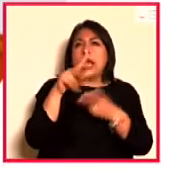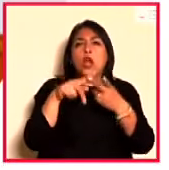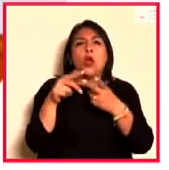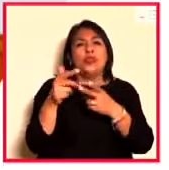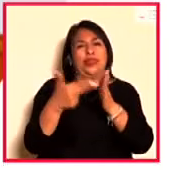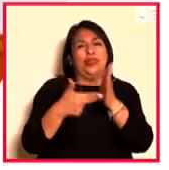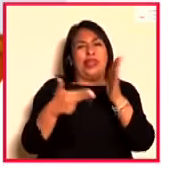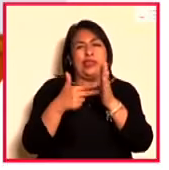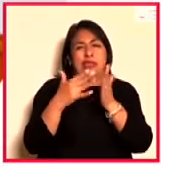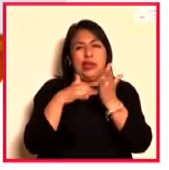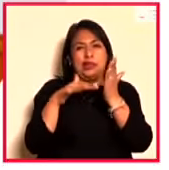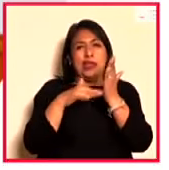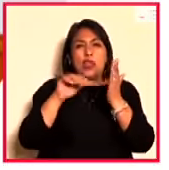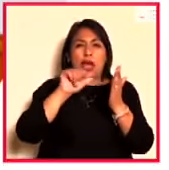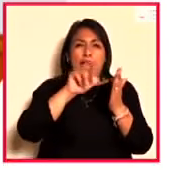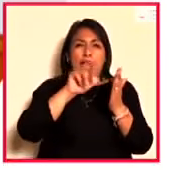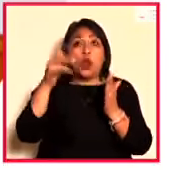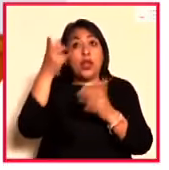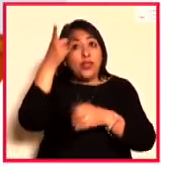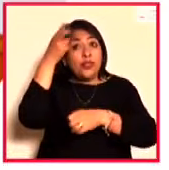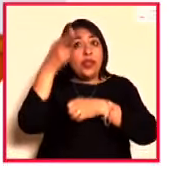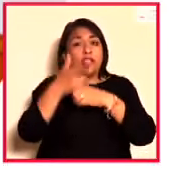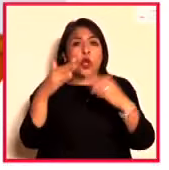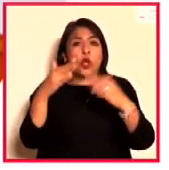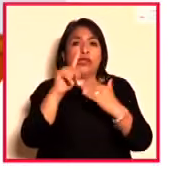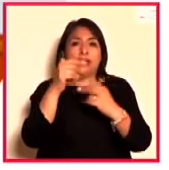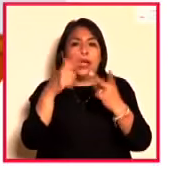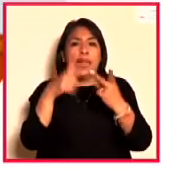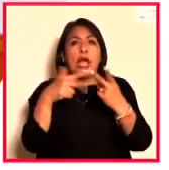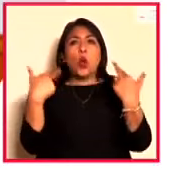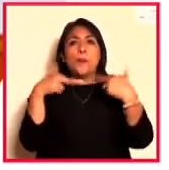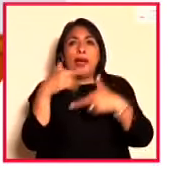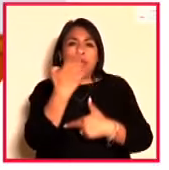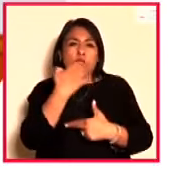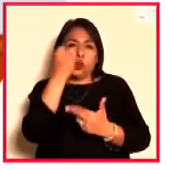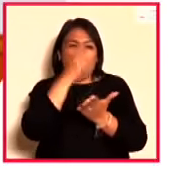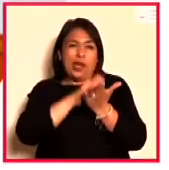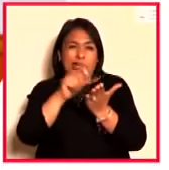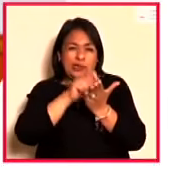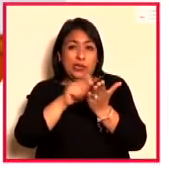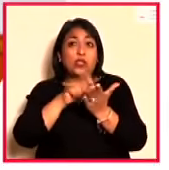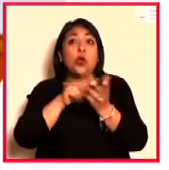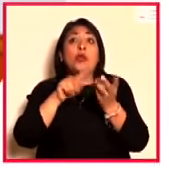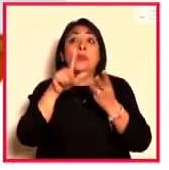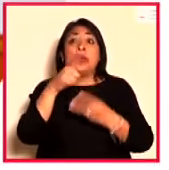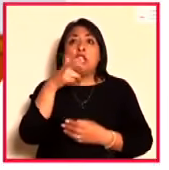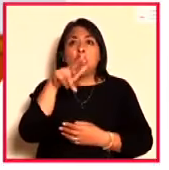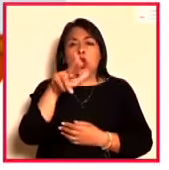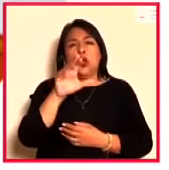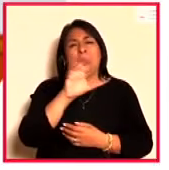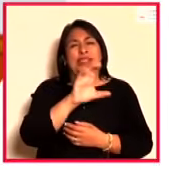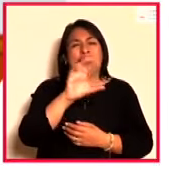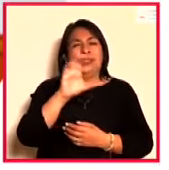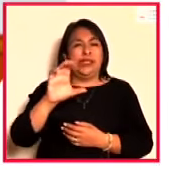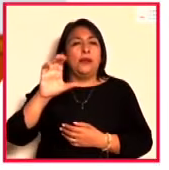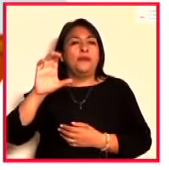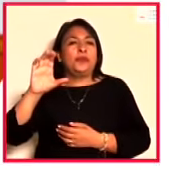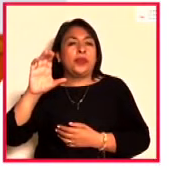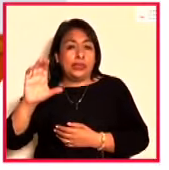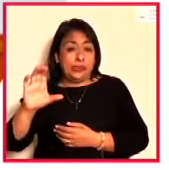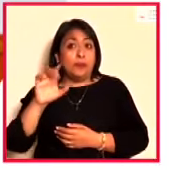José Arreola. Fue director de la Casa del Lago, profesor de la Escuela de Escritores de la SOGEM y de guión en el Centro de Capacitación Cinematográfica.